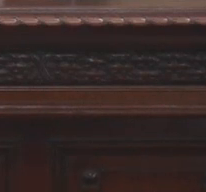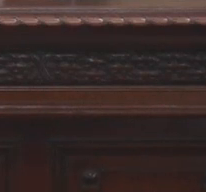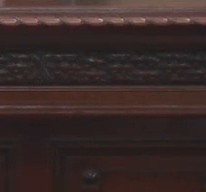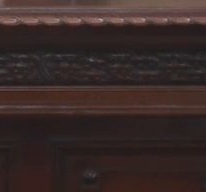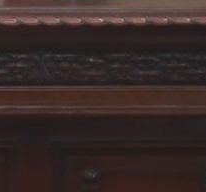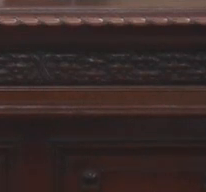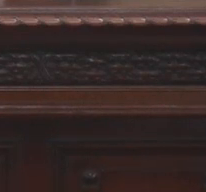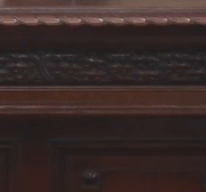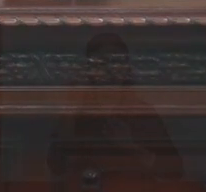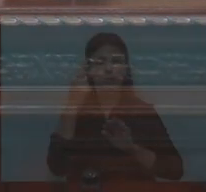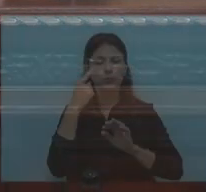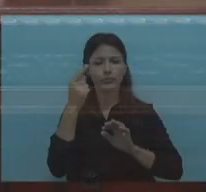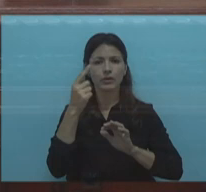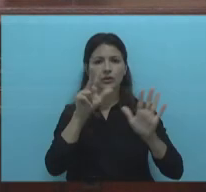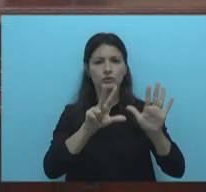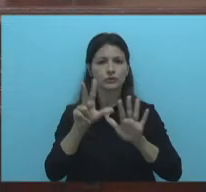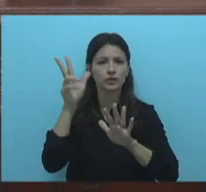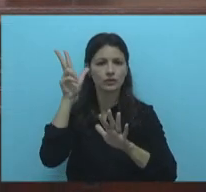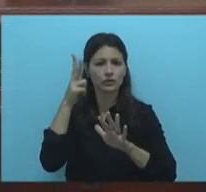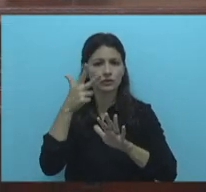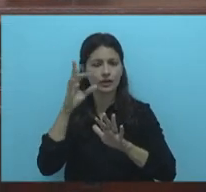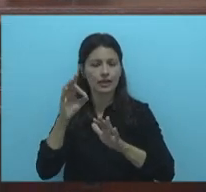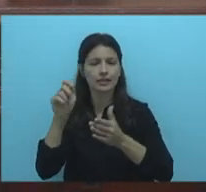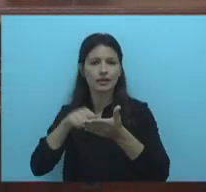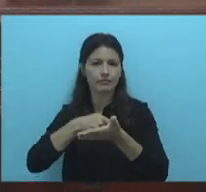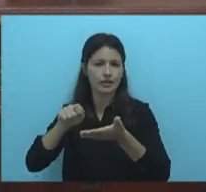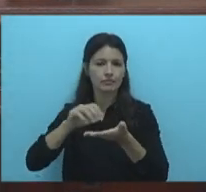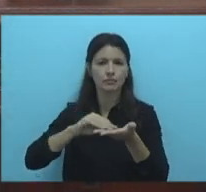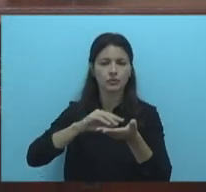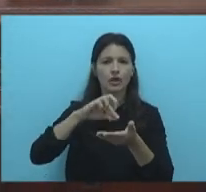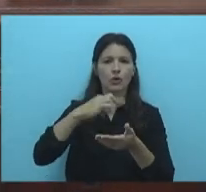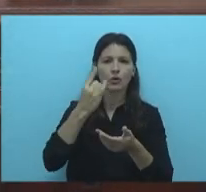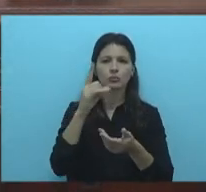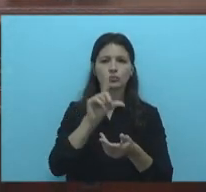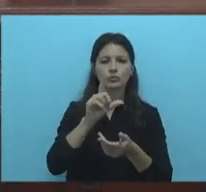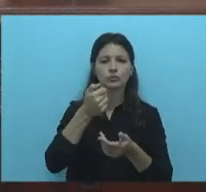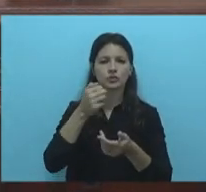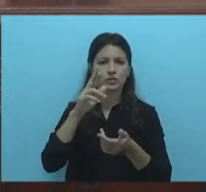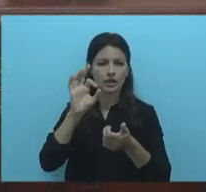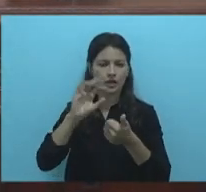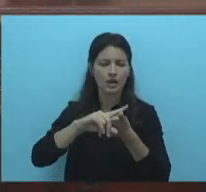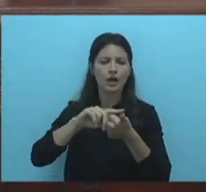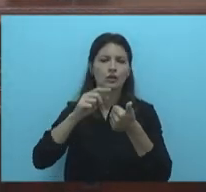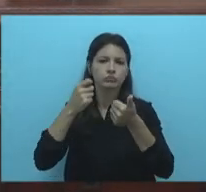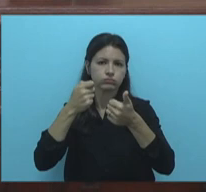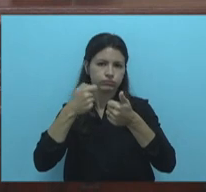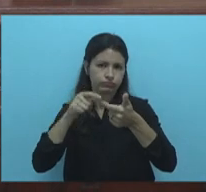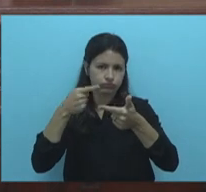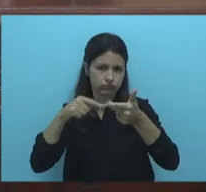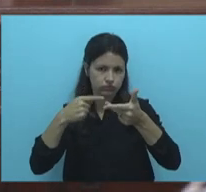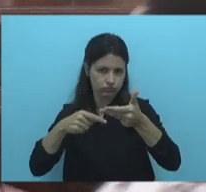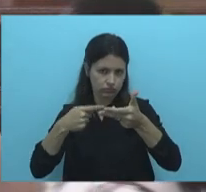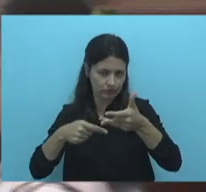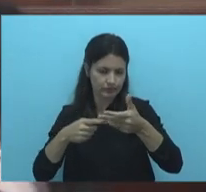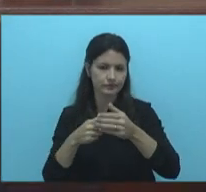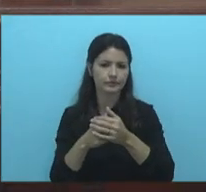ley 41.830 de los diputados Puyaro, Basile, González, Bastía, Cándido y la diputada Ciancio, Di Stefano, Espíndola